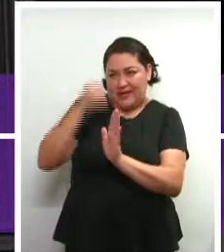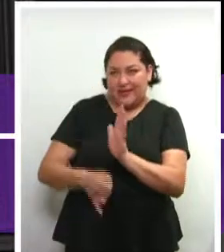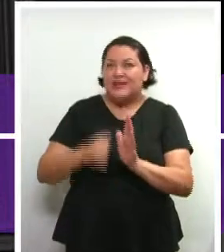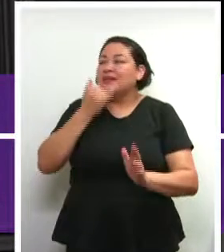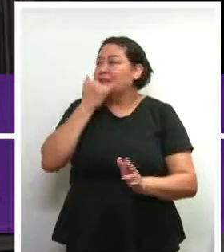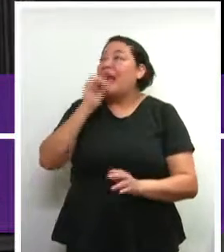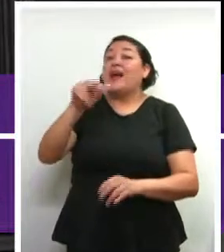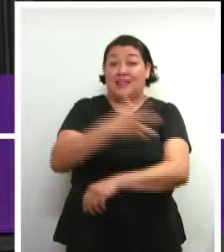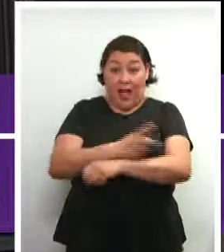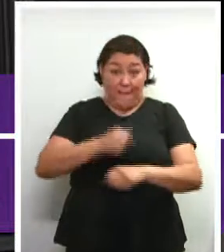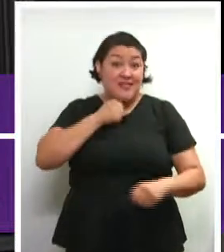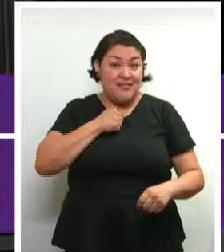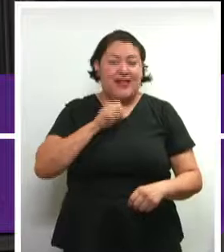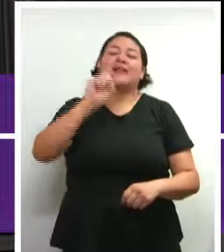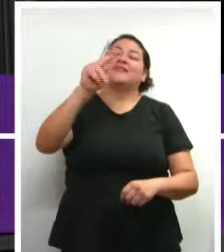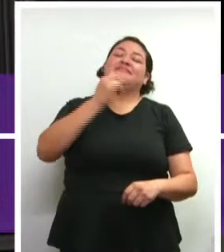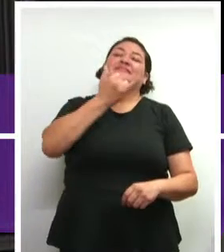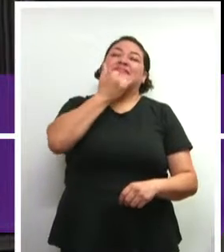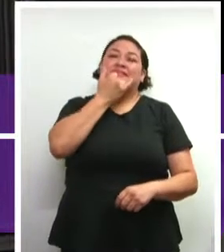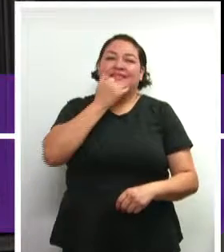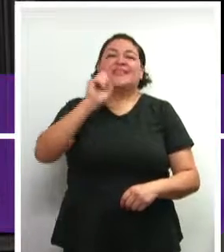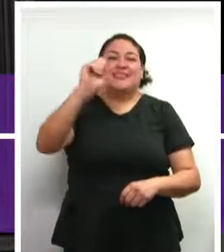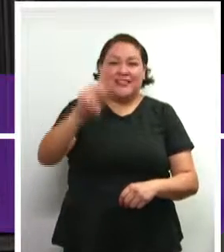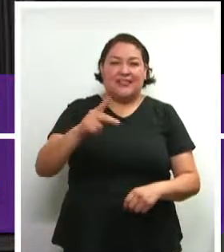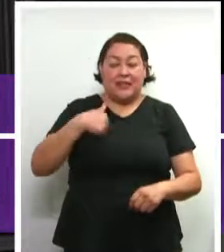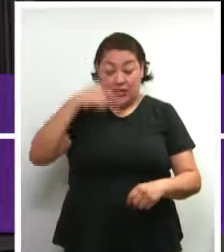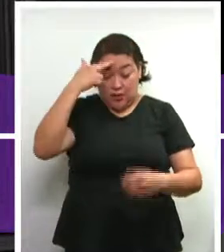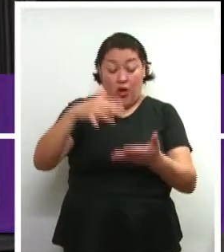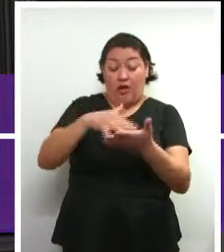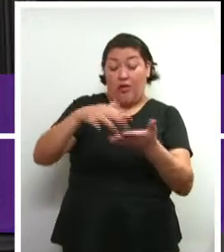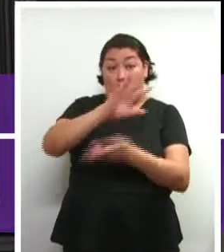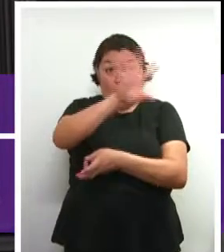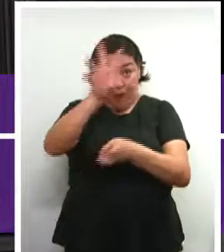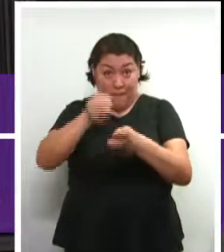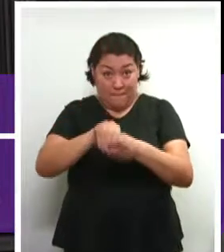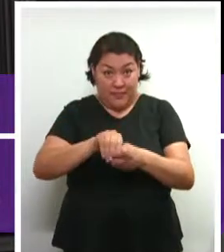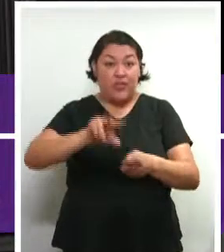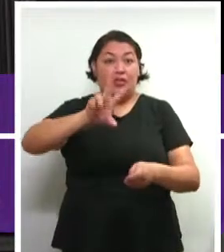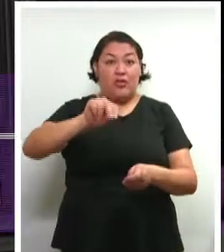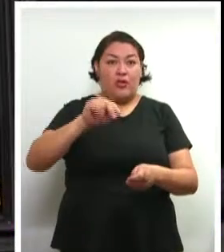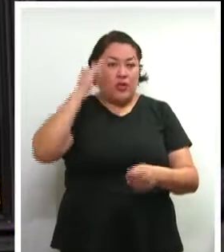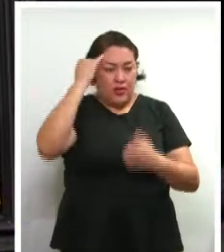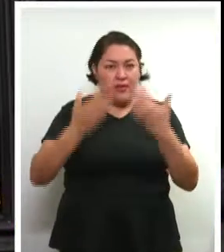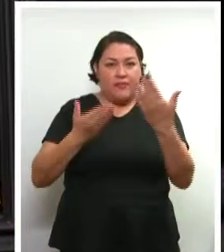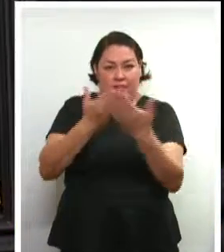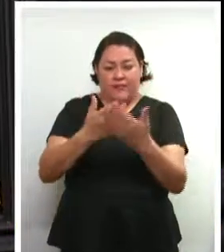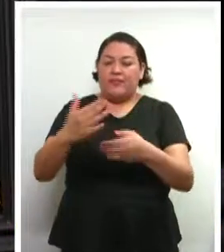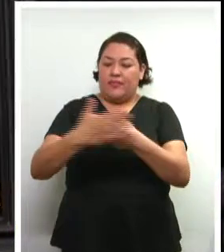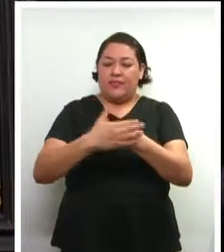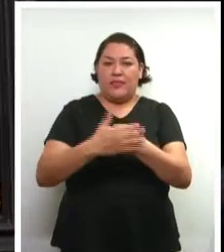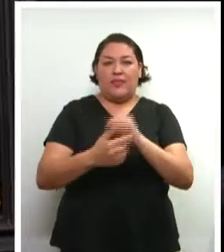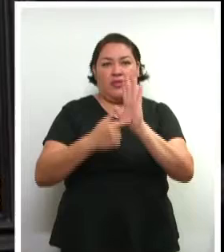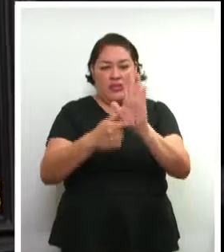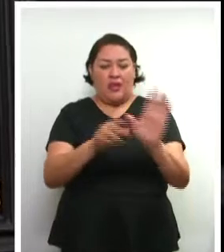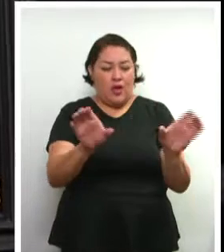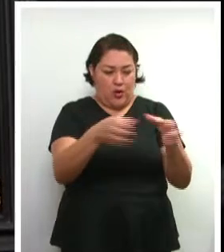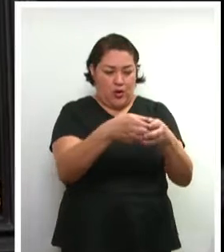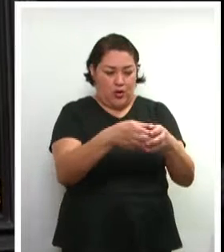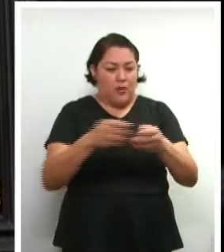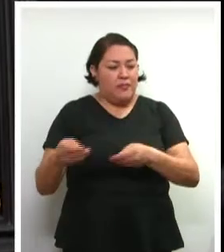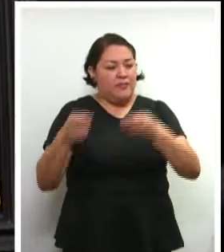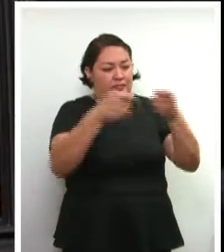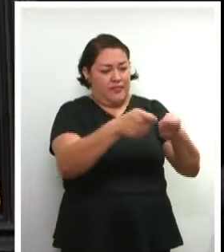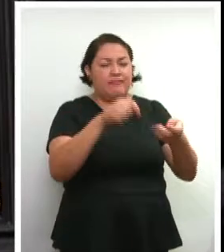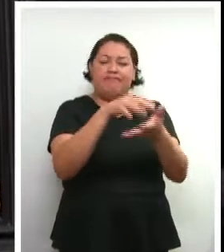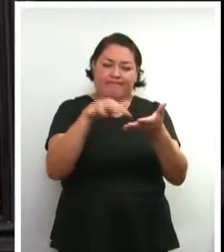sed. No voy a ir de justicia, no voy a leer la propuesta porque la vamos a revisar en la comisión